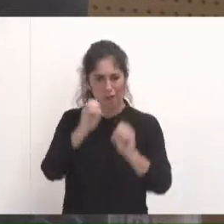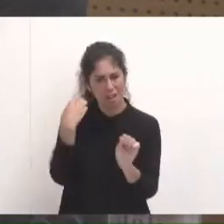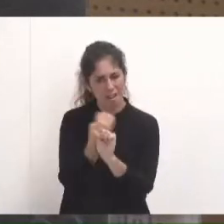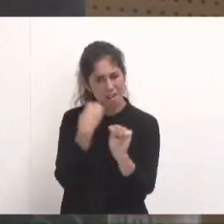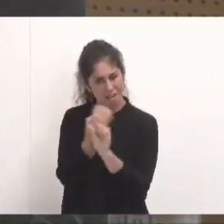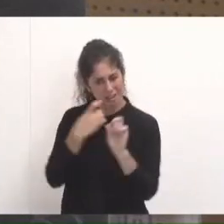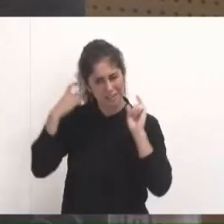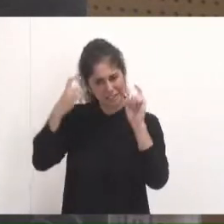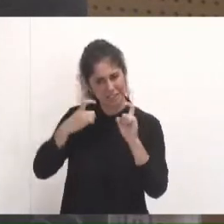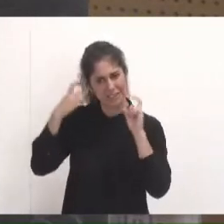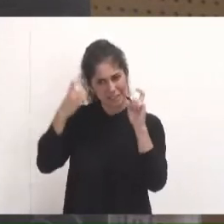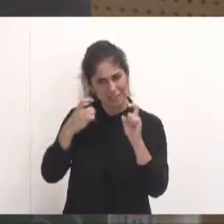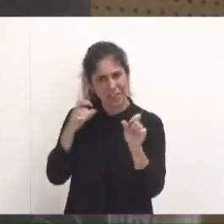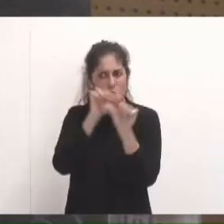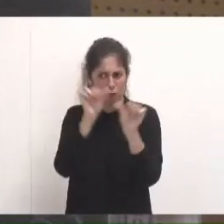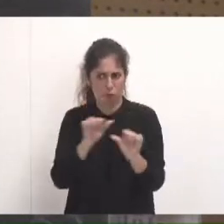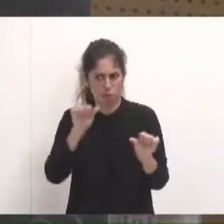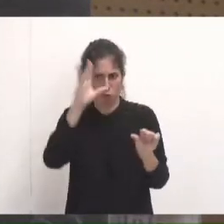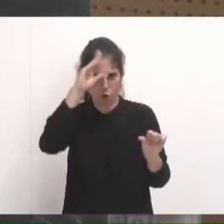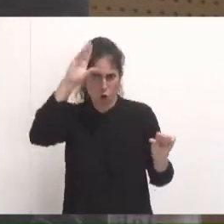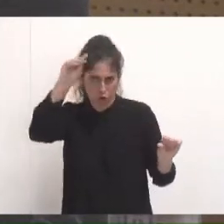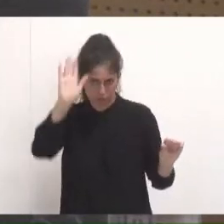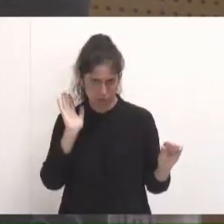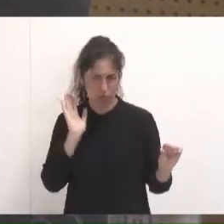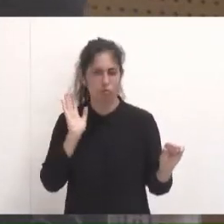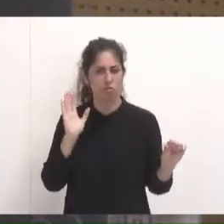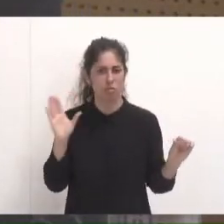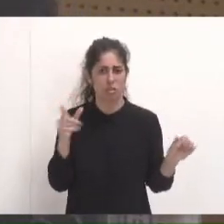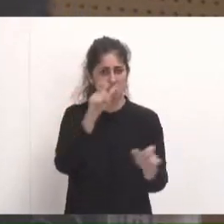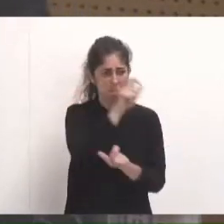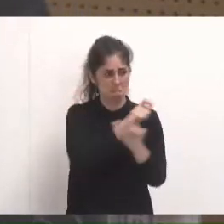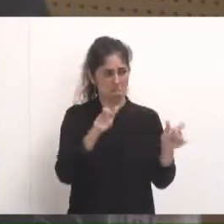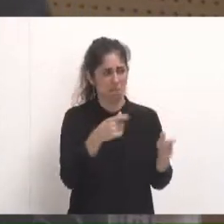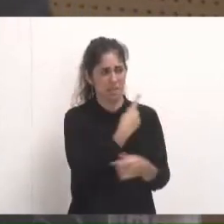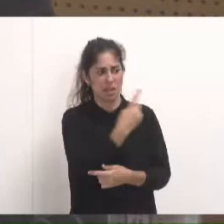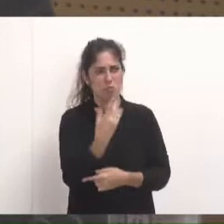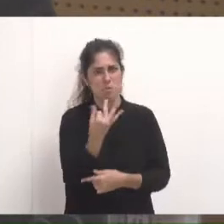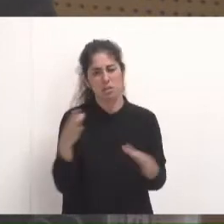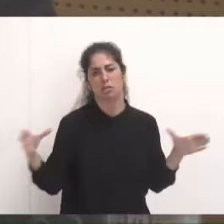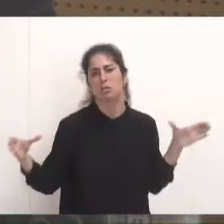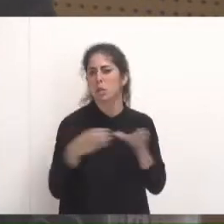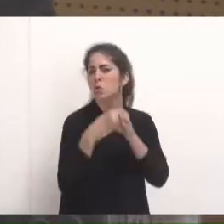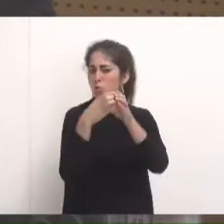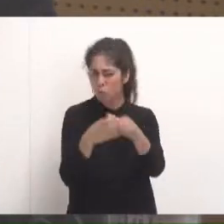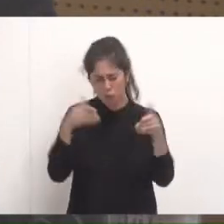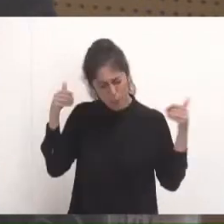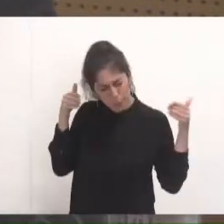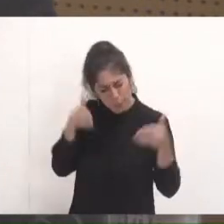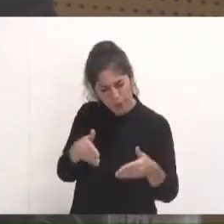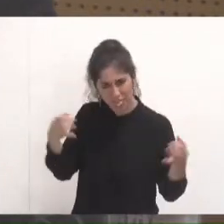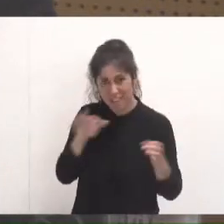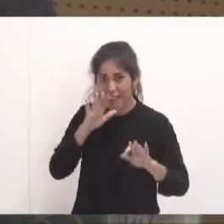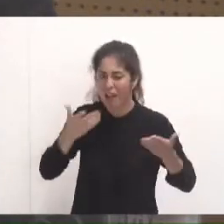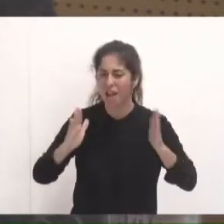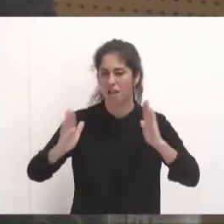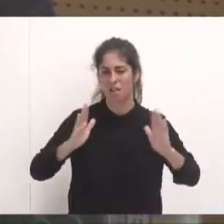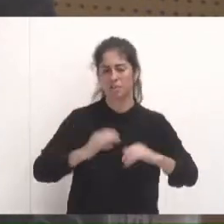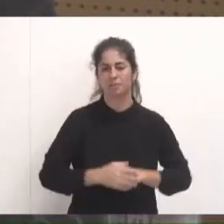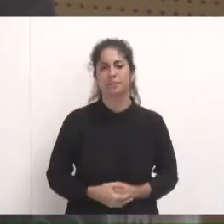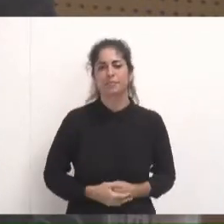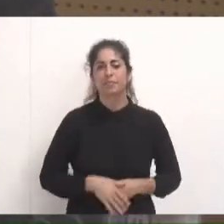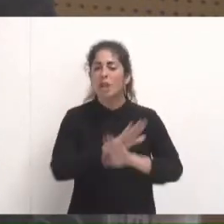mucho esfuerzo y mucha inteligencia individual y colectiva. Y para terminar, por nuestra parte, yo creo que no